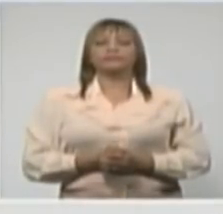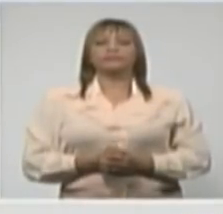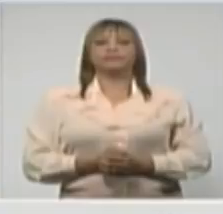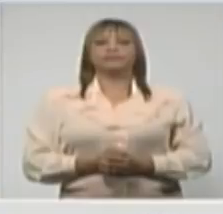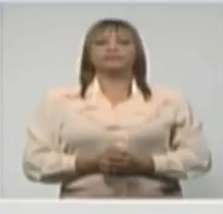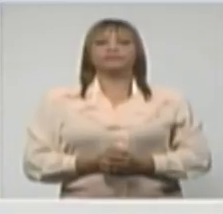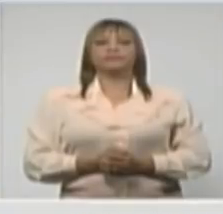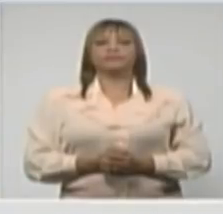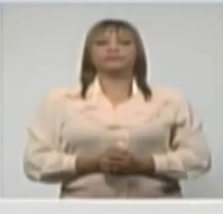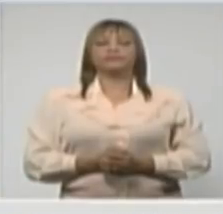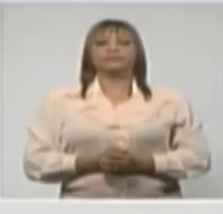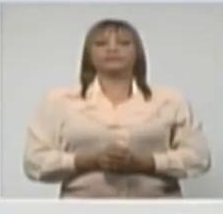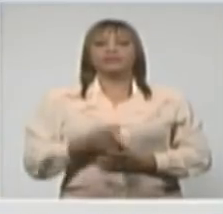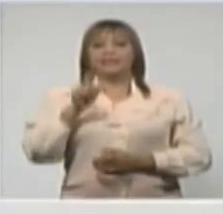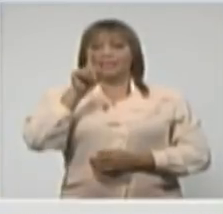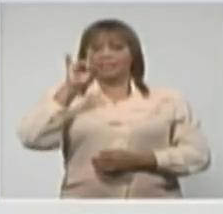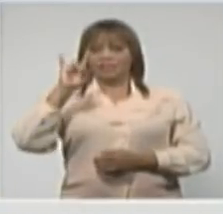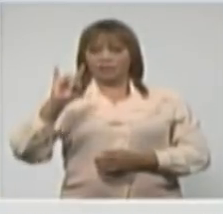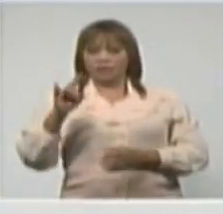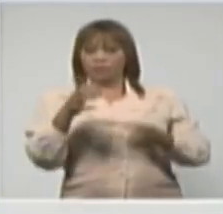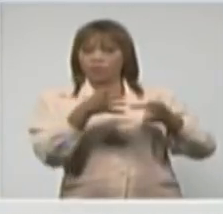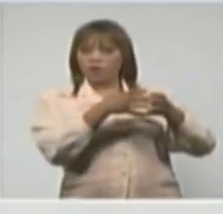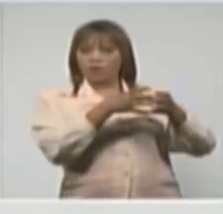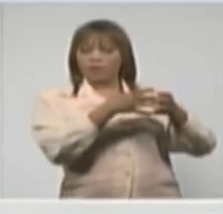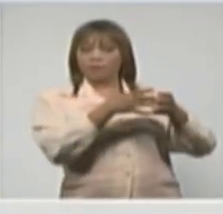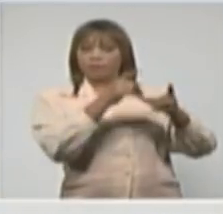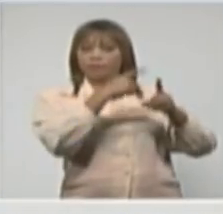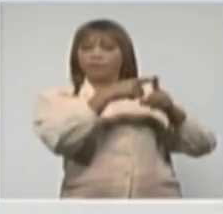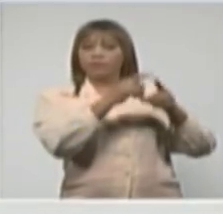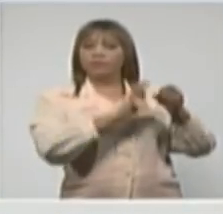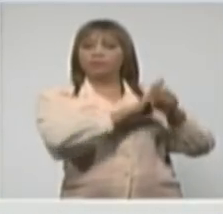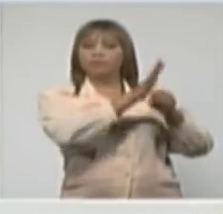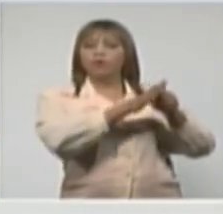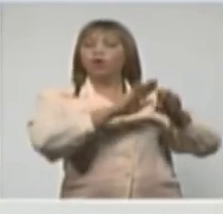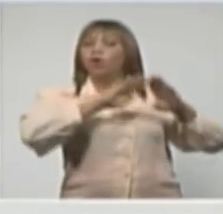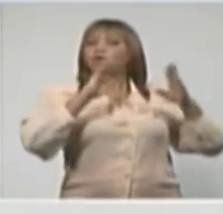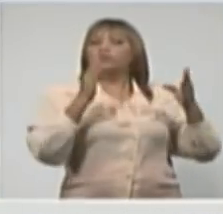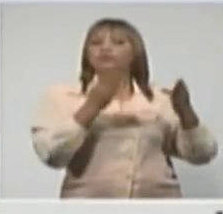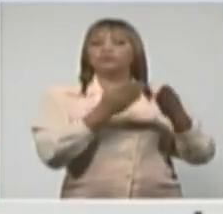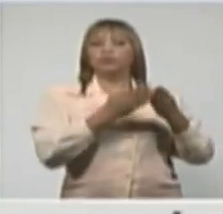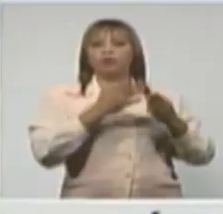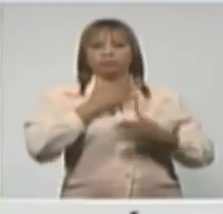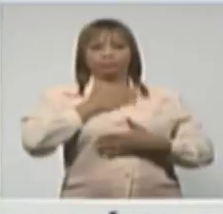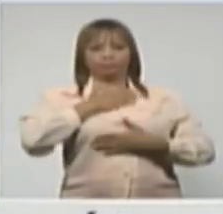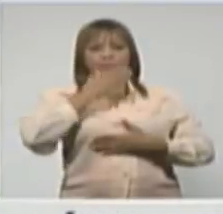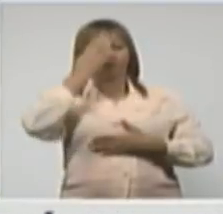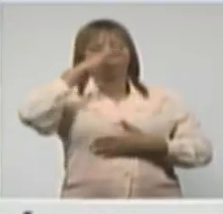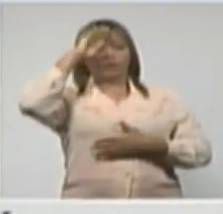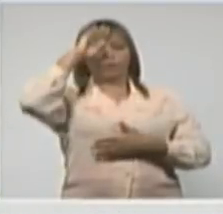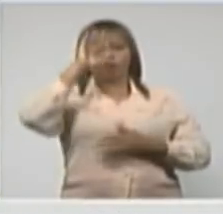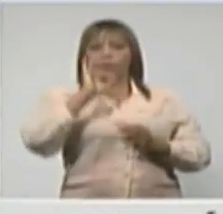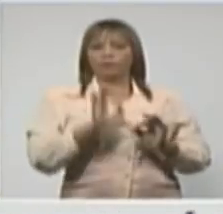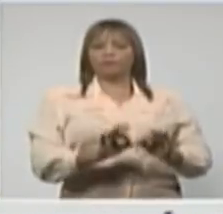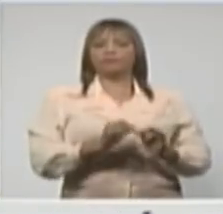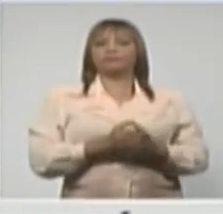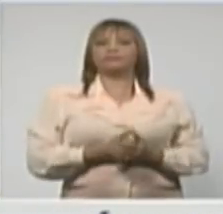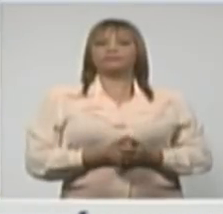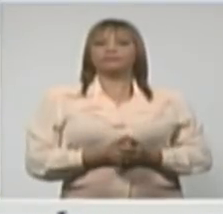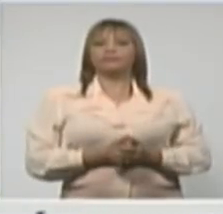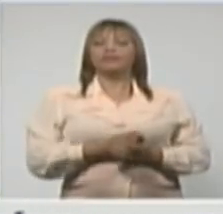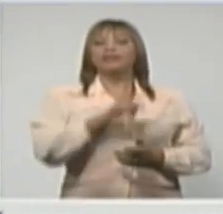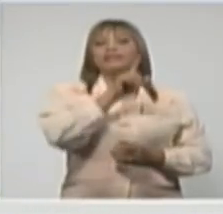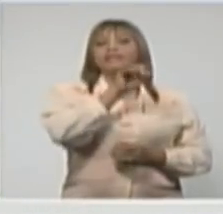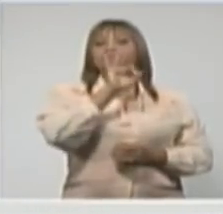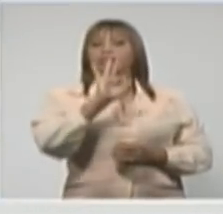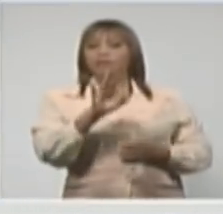Los 19 casos diagnosticados en el día de ayer, todos son cubanos, todos son autóctonos. En 18 de ellos